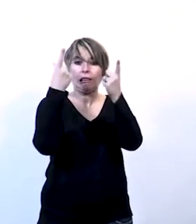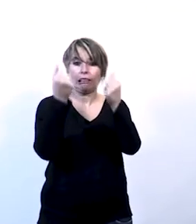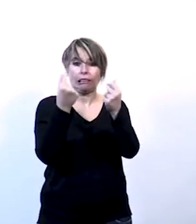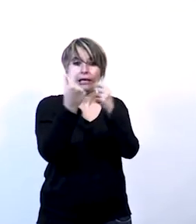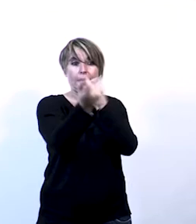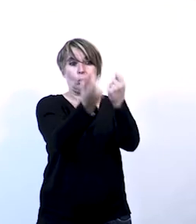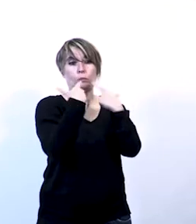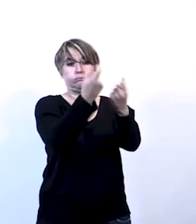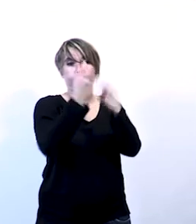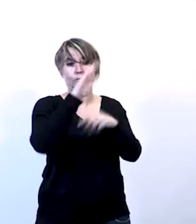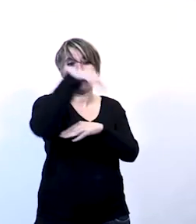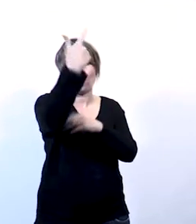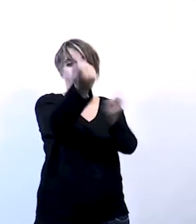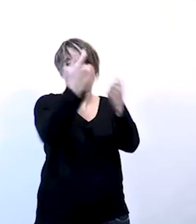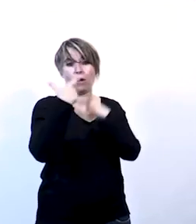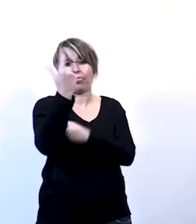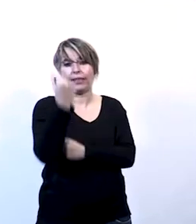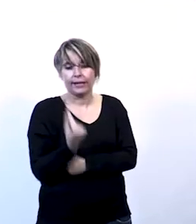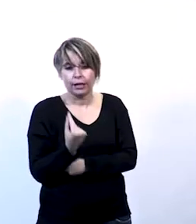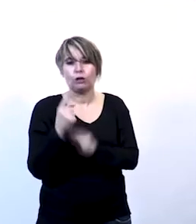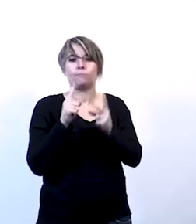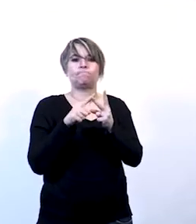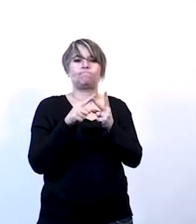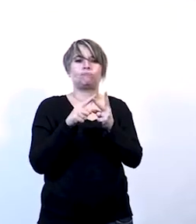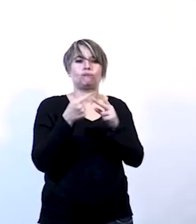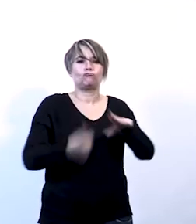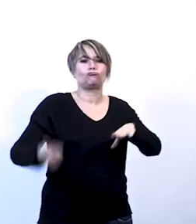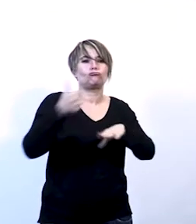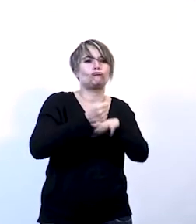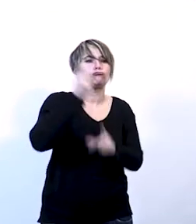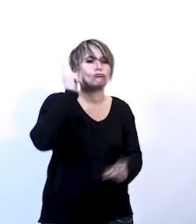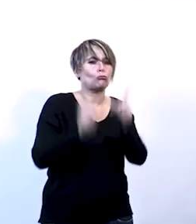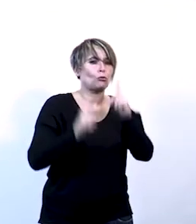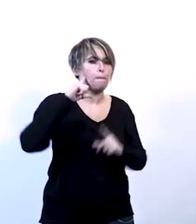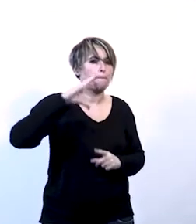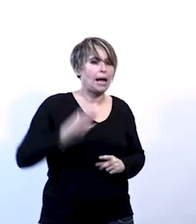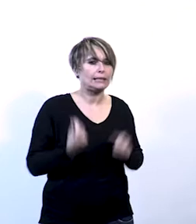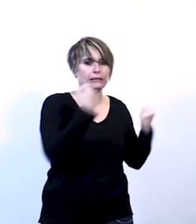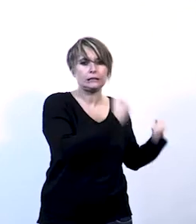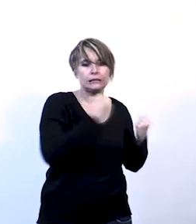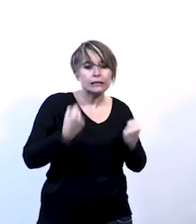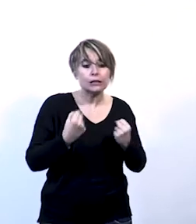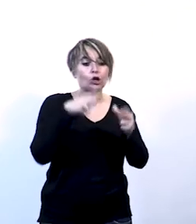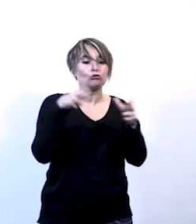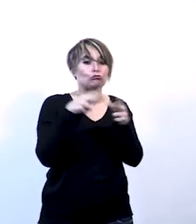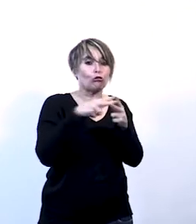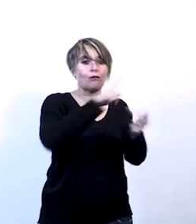del exterior, una autoridad palestina en los